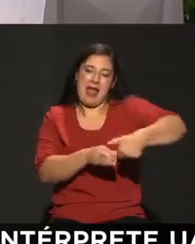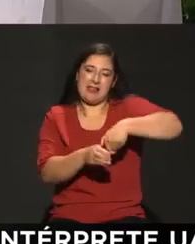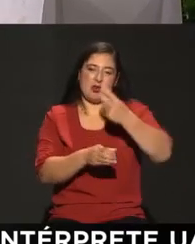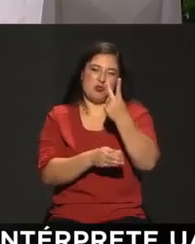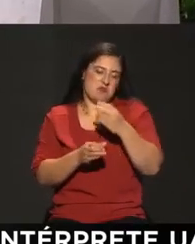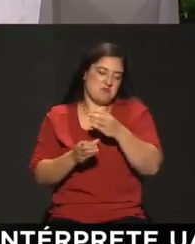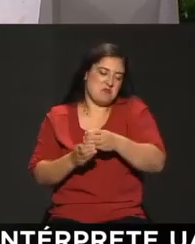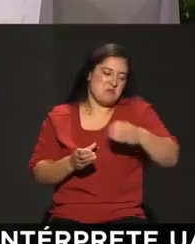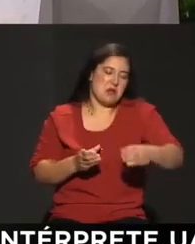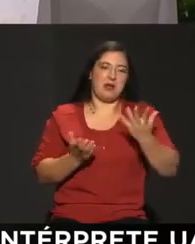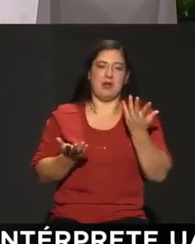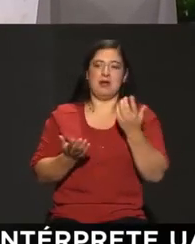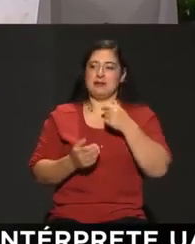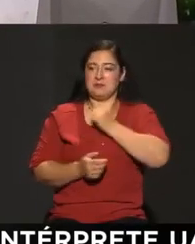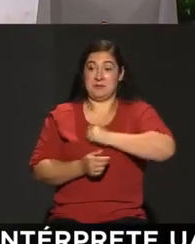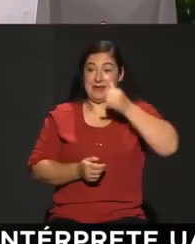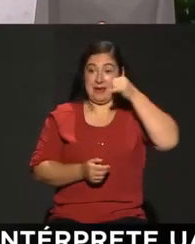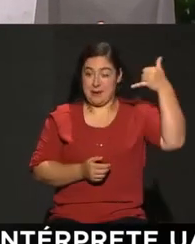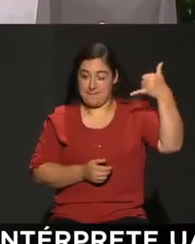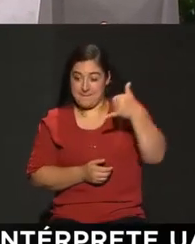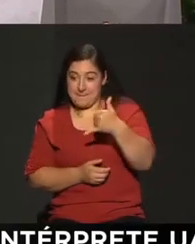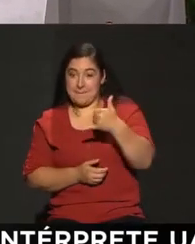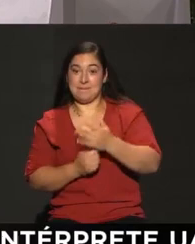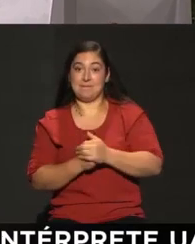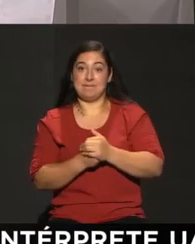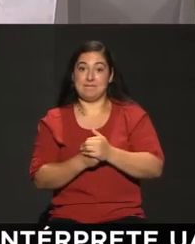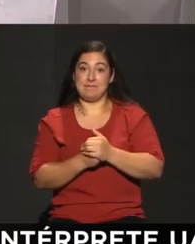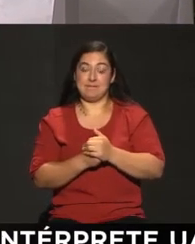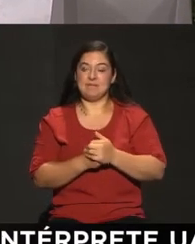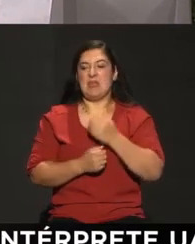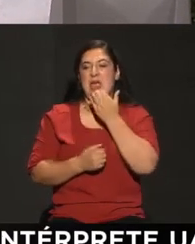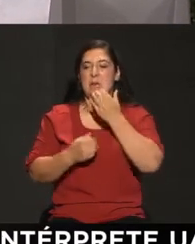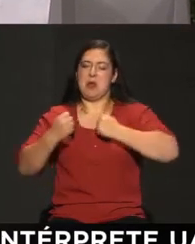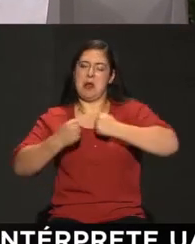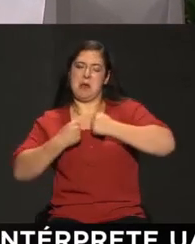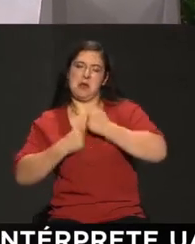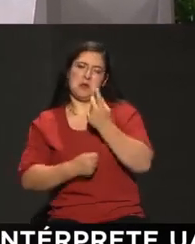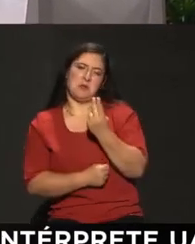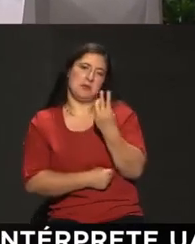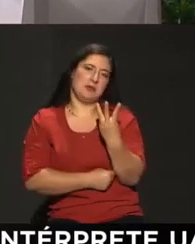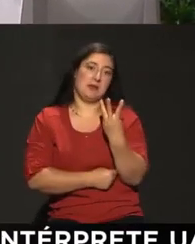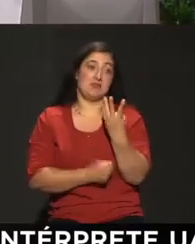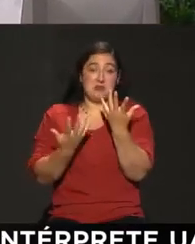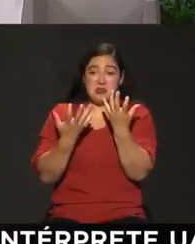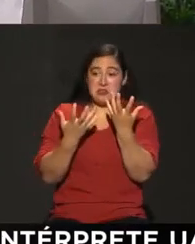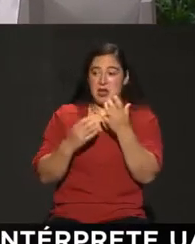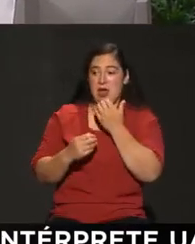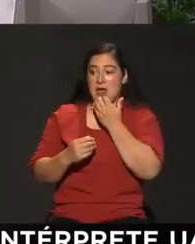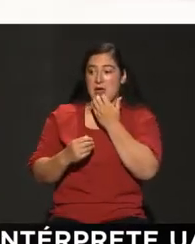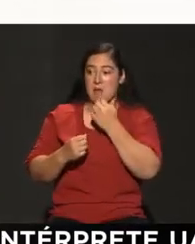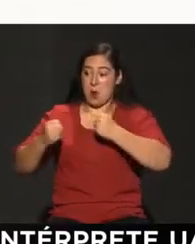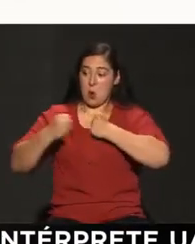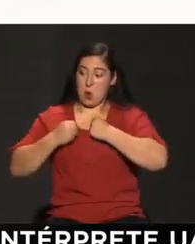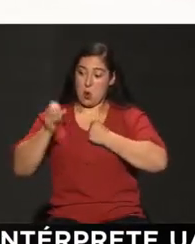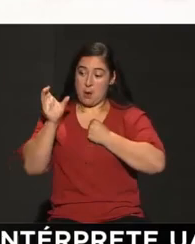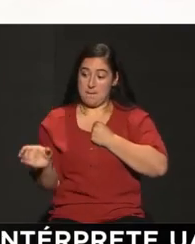que se acerque bien. Acá. Sí, por ejemplo, 2 orangutanes o 3. Si los quieres juntos. Los